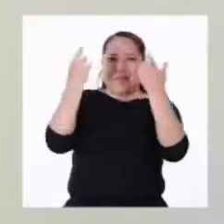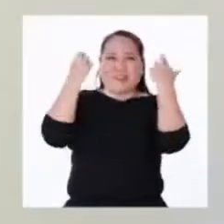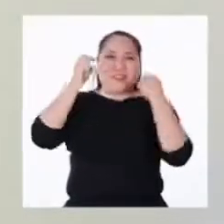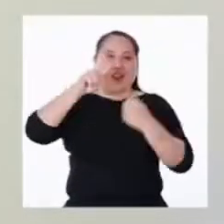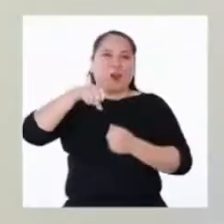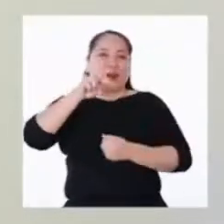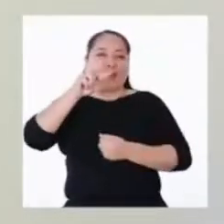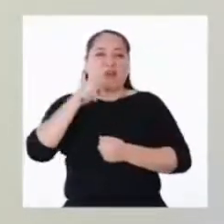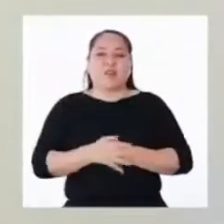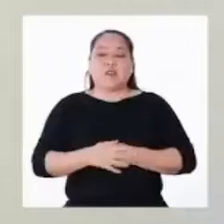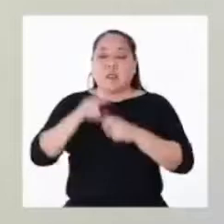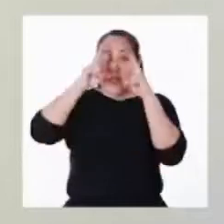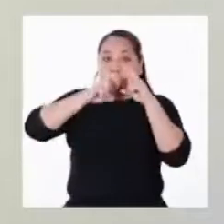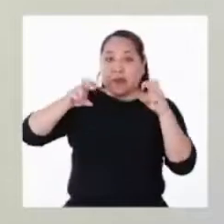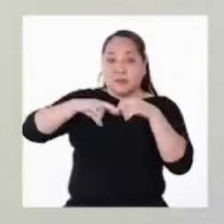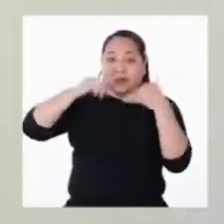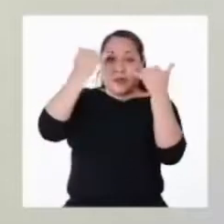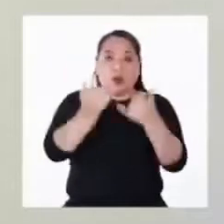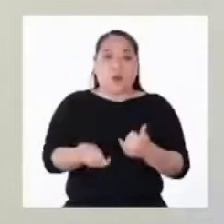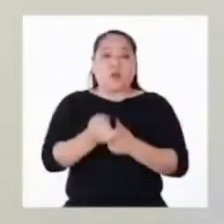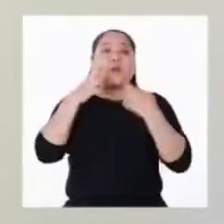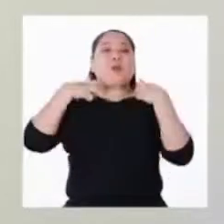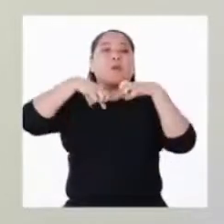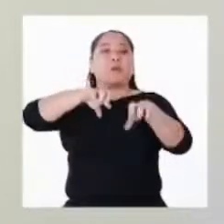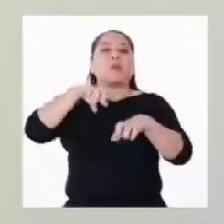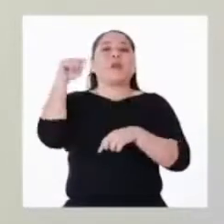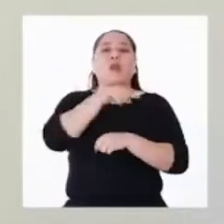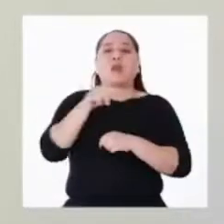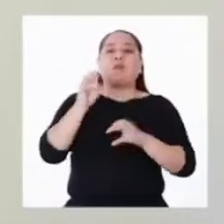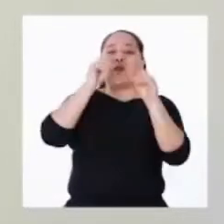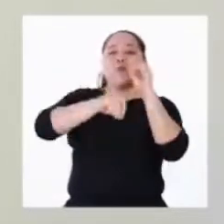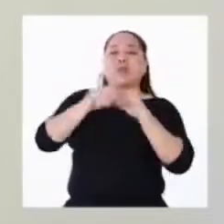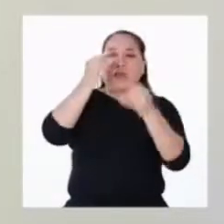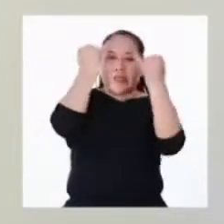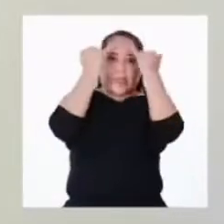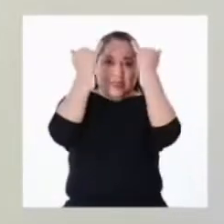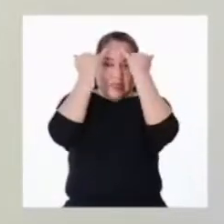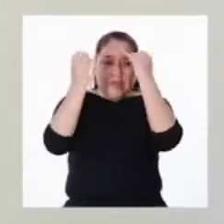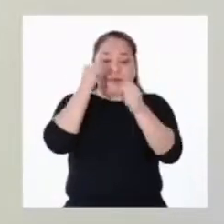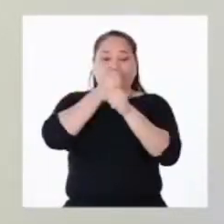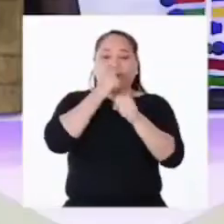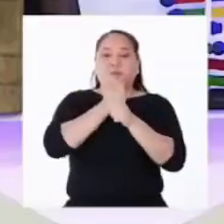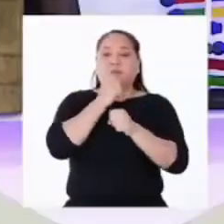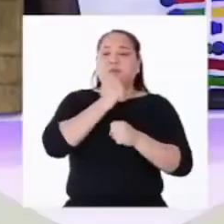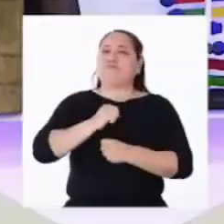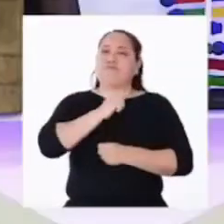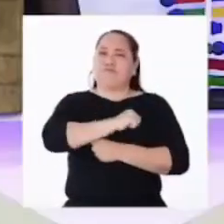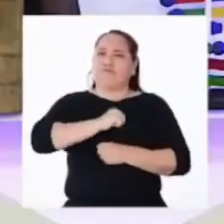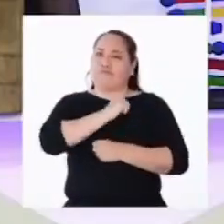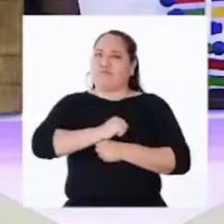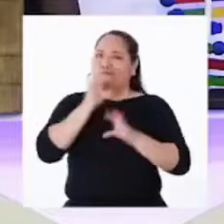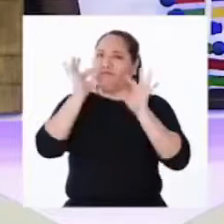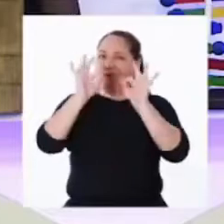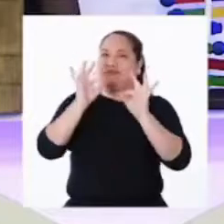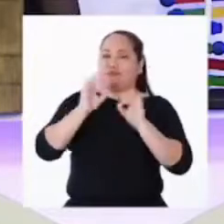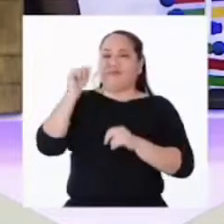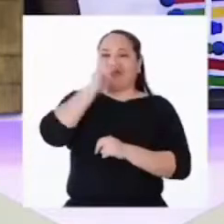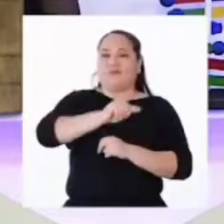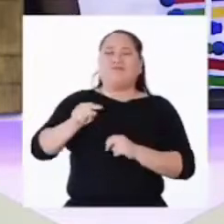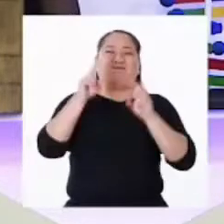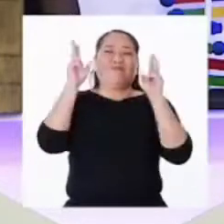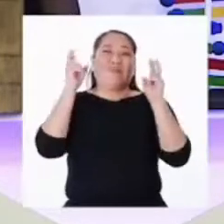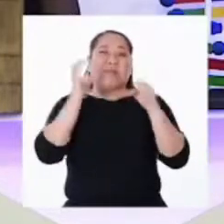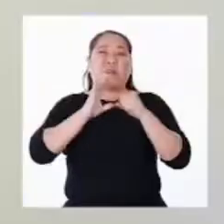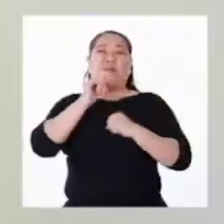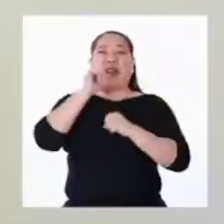un acto de inseguridad ciudadana, las cuales pueden ser incluidas en el plan de prevención. Exacto. Hola, doctora